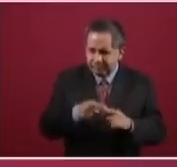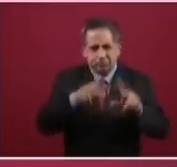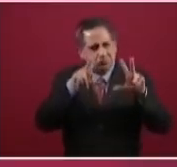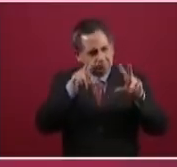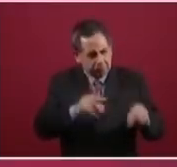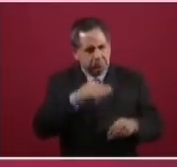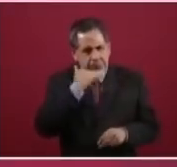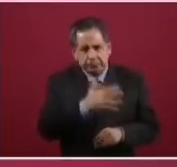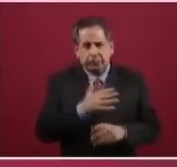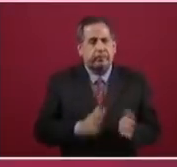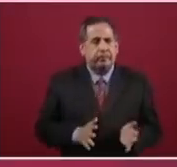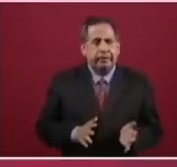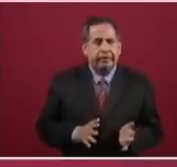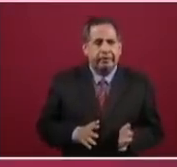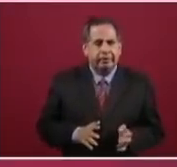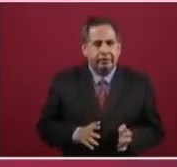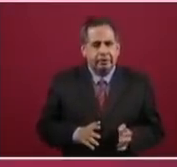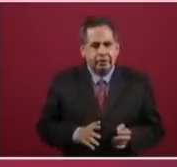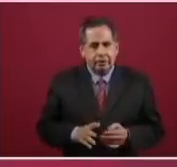y no permitir